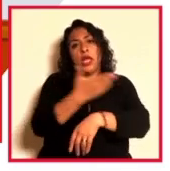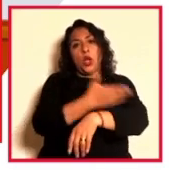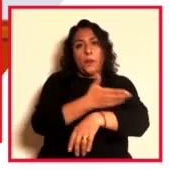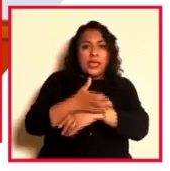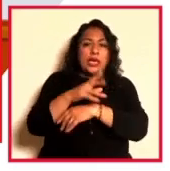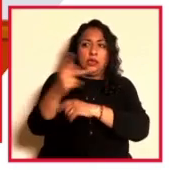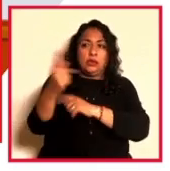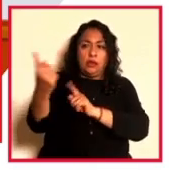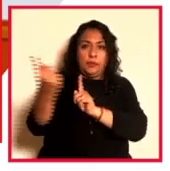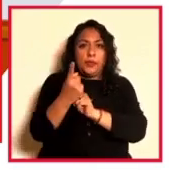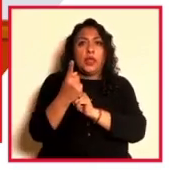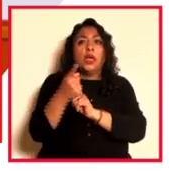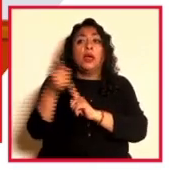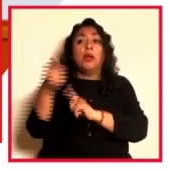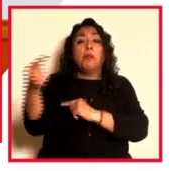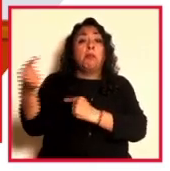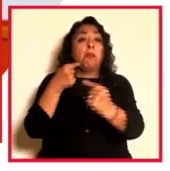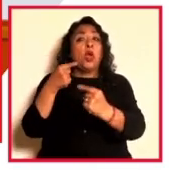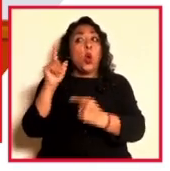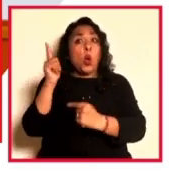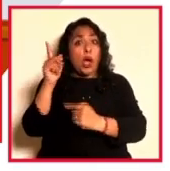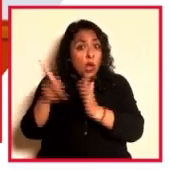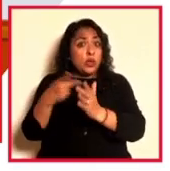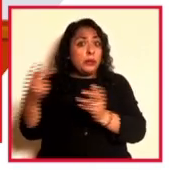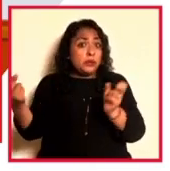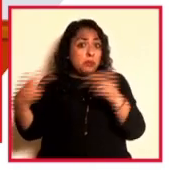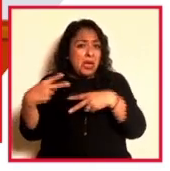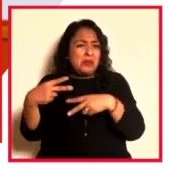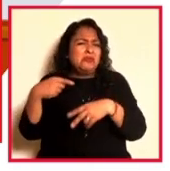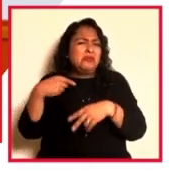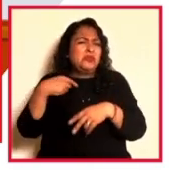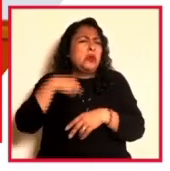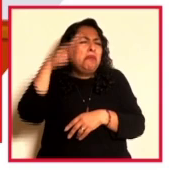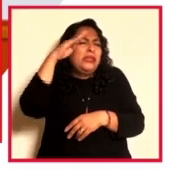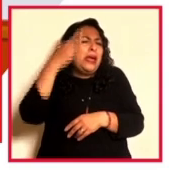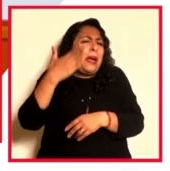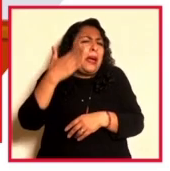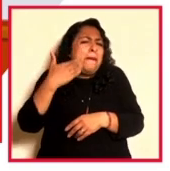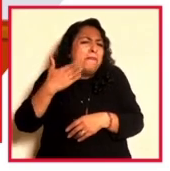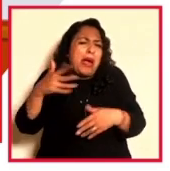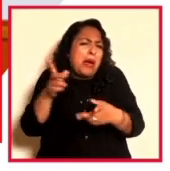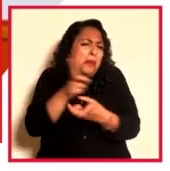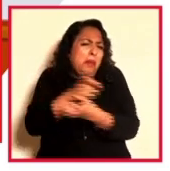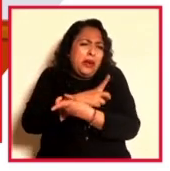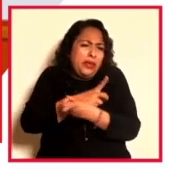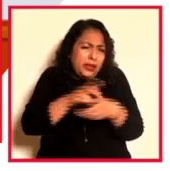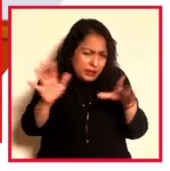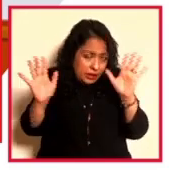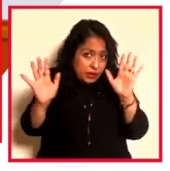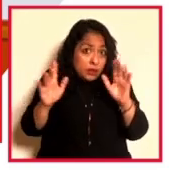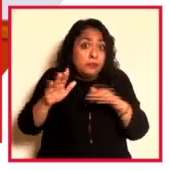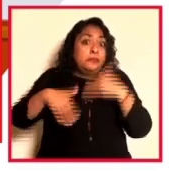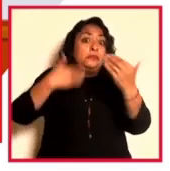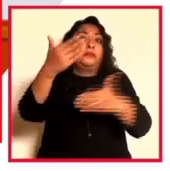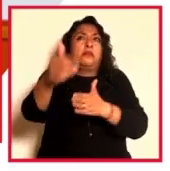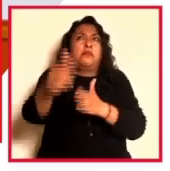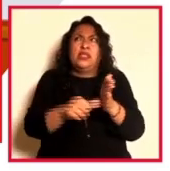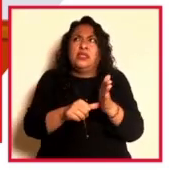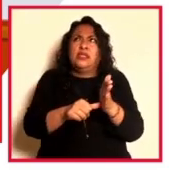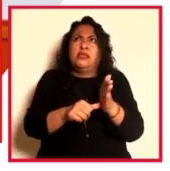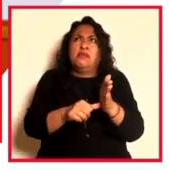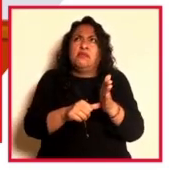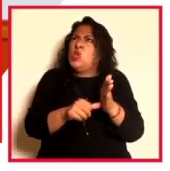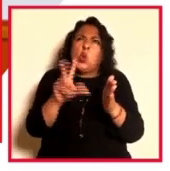Emilio me dijo Ojalá que nos volvamos a ver pero pensé que era una cortesía meses después no meses después sí